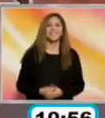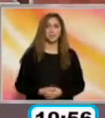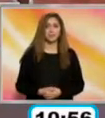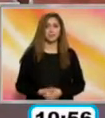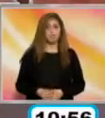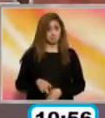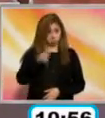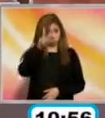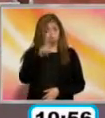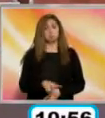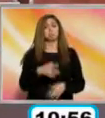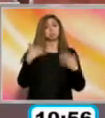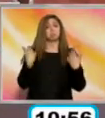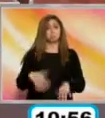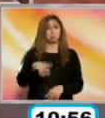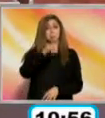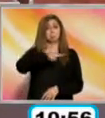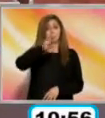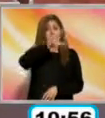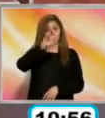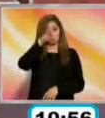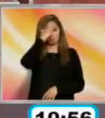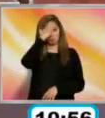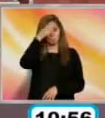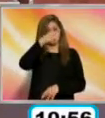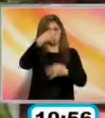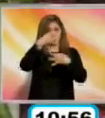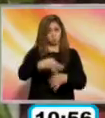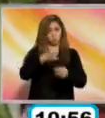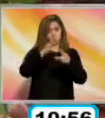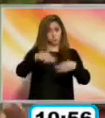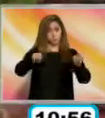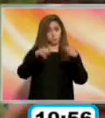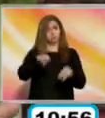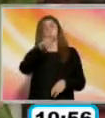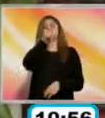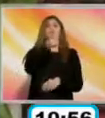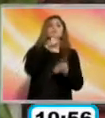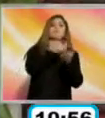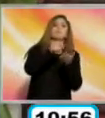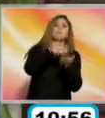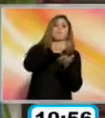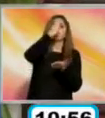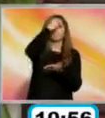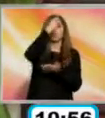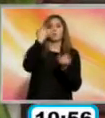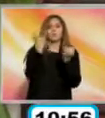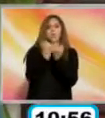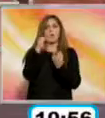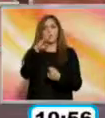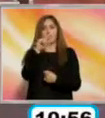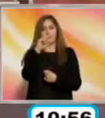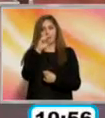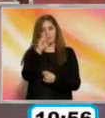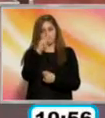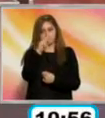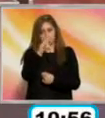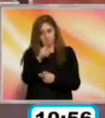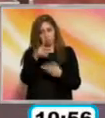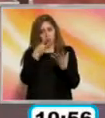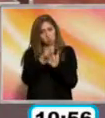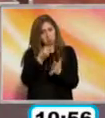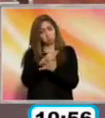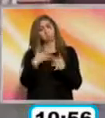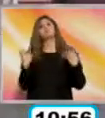de verdad hay que reconocer la calidad y este nivel musical que tienen. Ustedes son arreglistas, materializan su música, o sea, muy